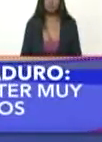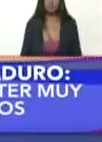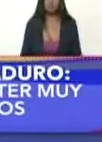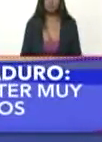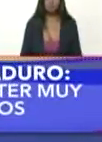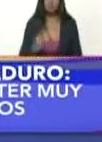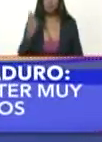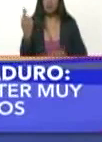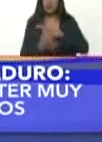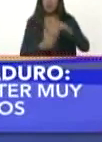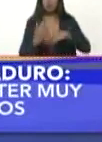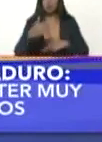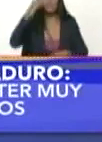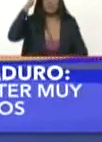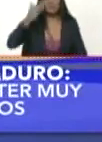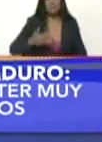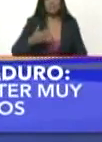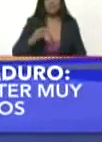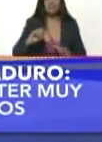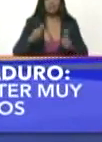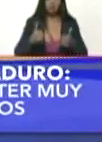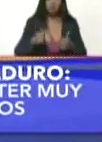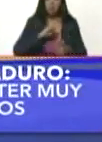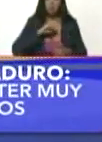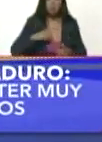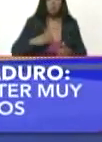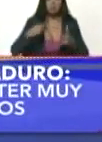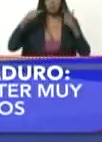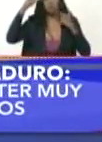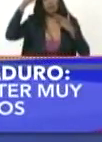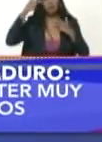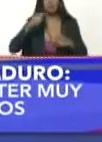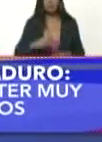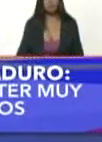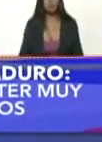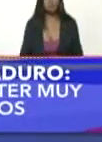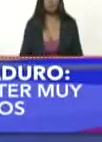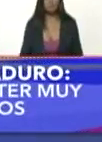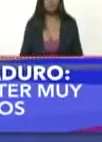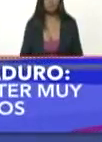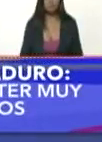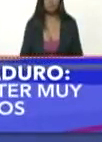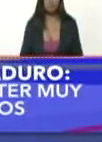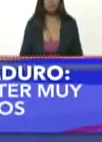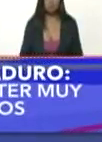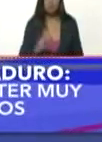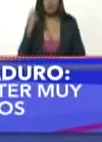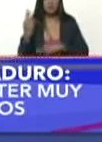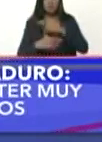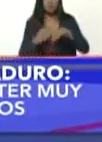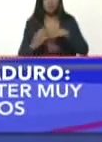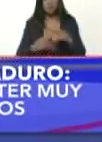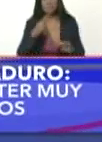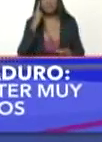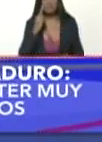Una revolución militar inició nuestro comandante Chávez. Una revolución